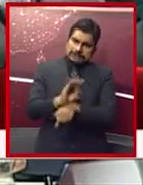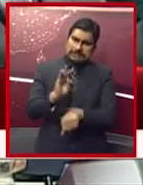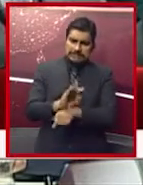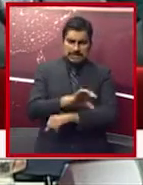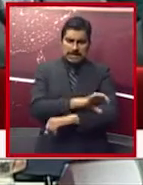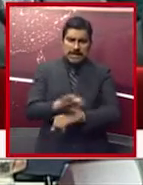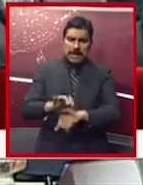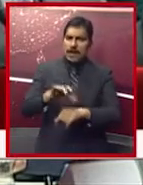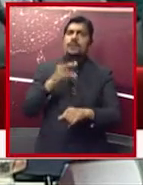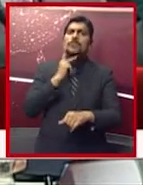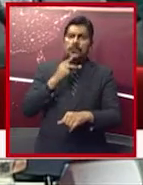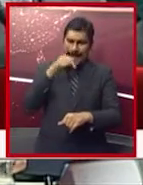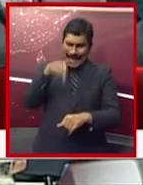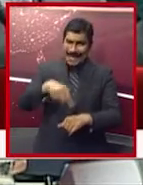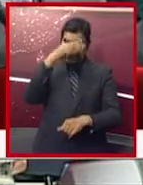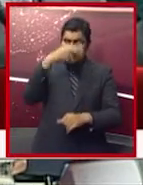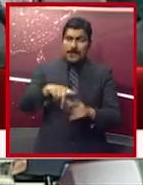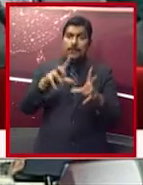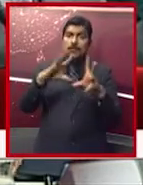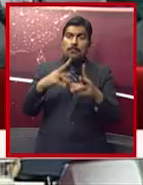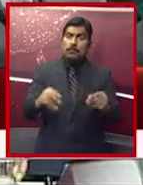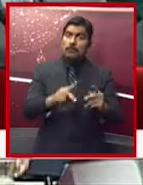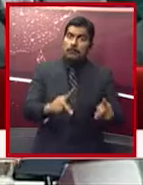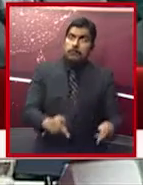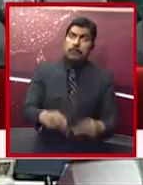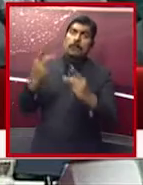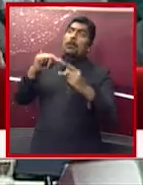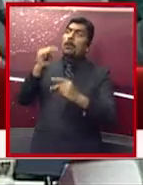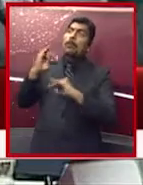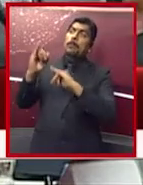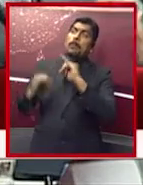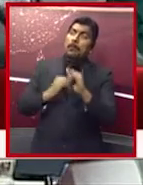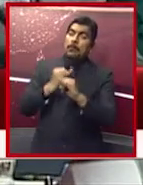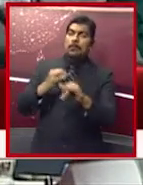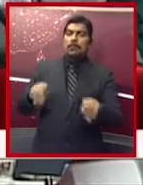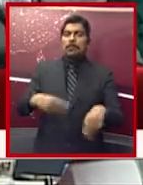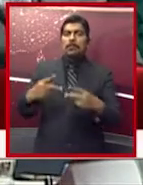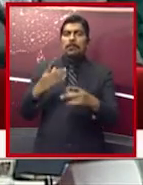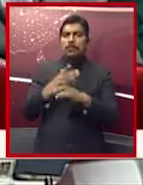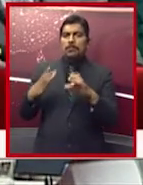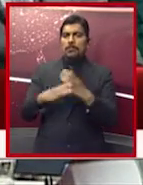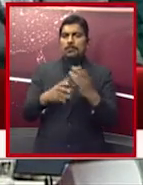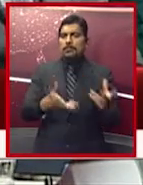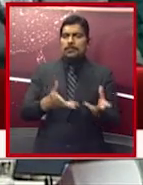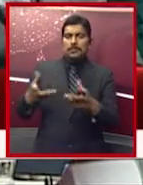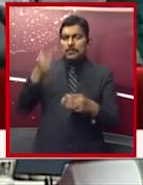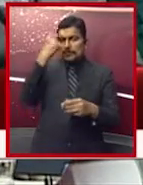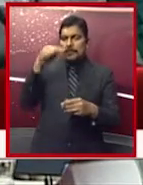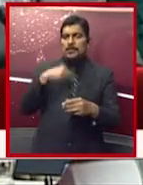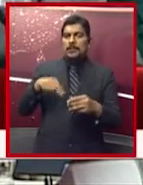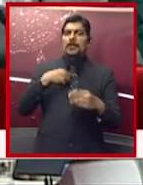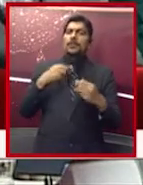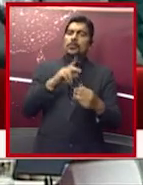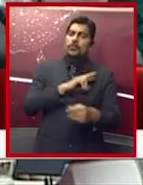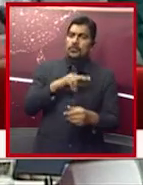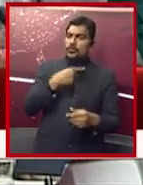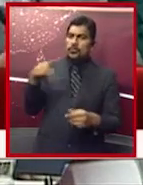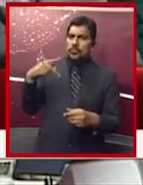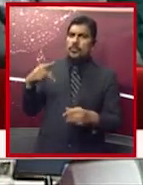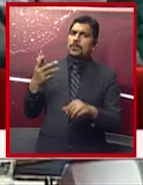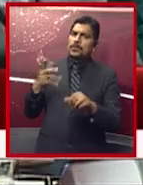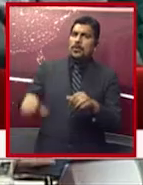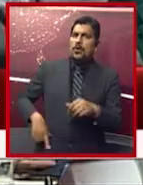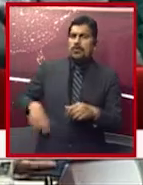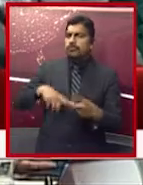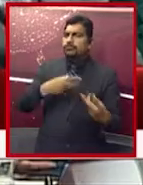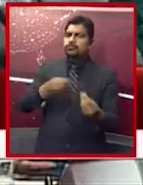país y que va a negocios de particulares. Se traslada la propiedad del Estado para la